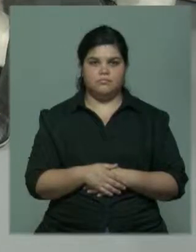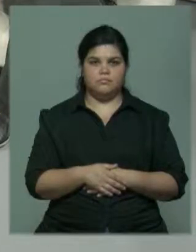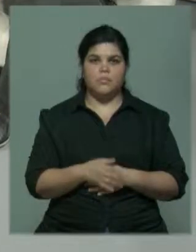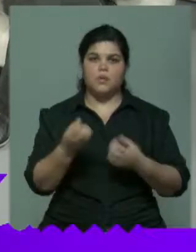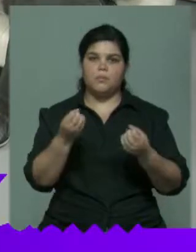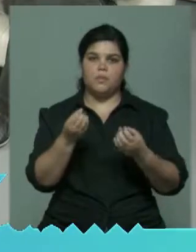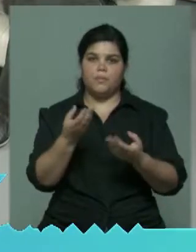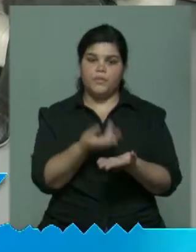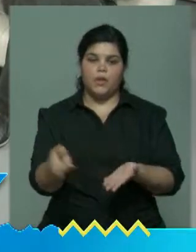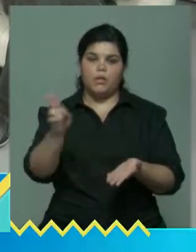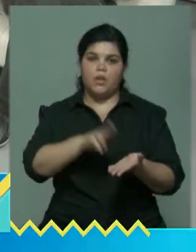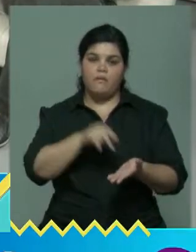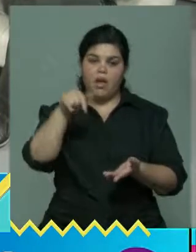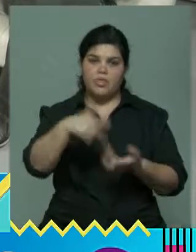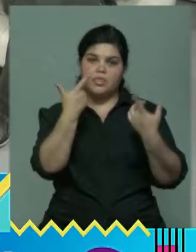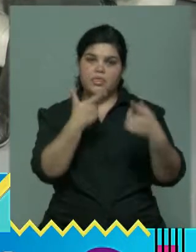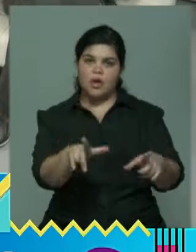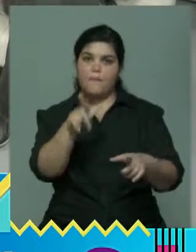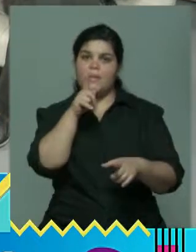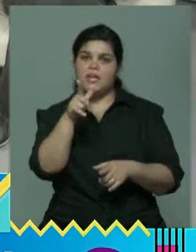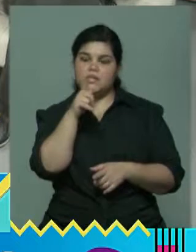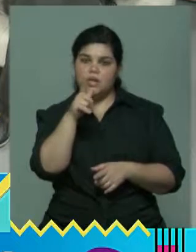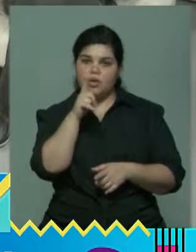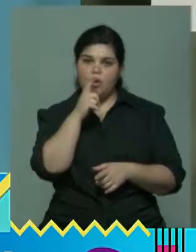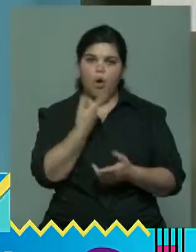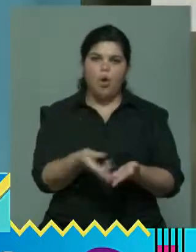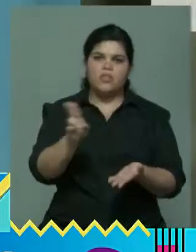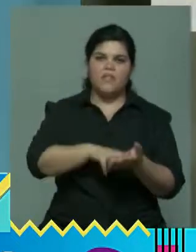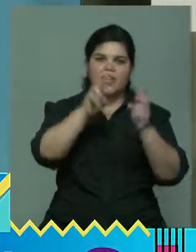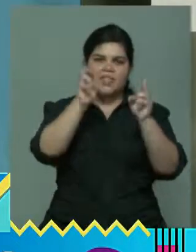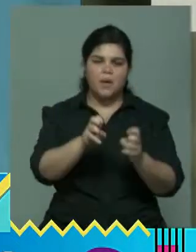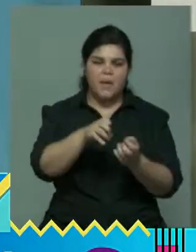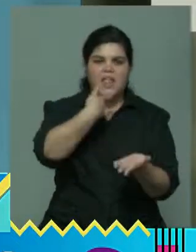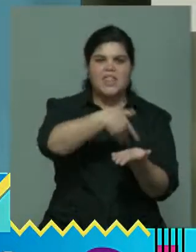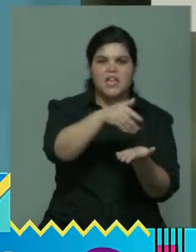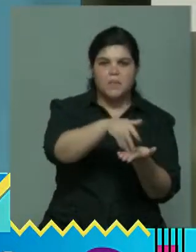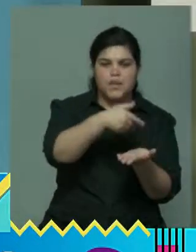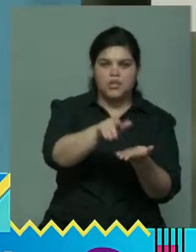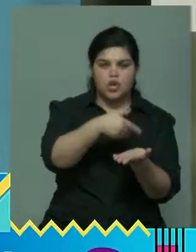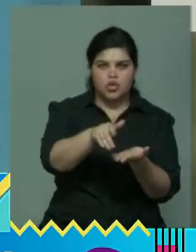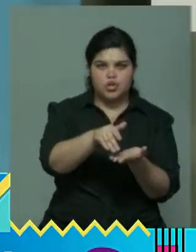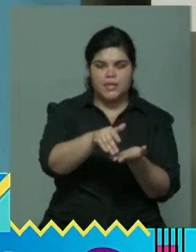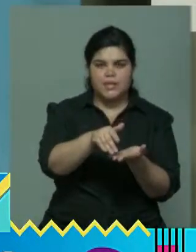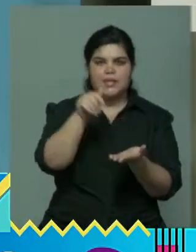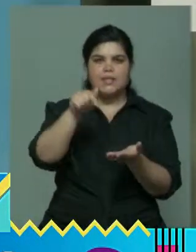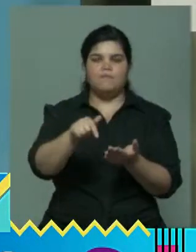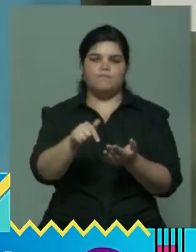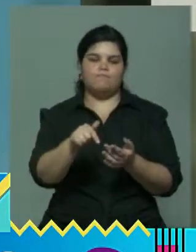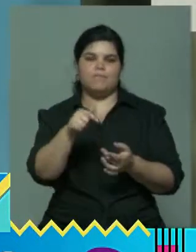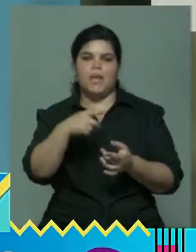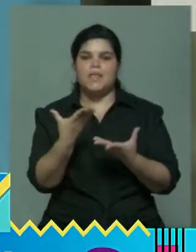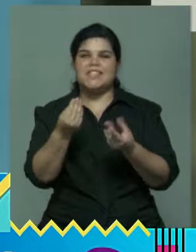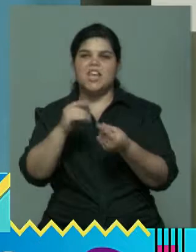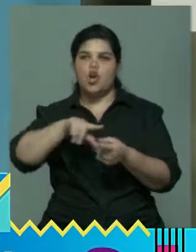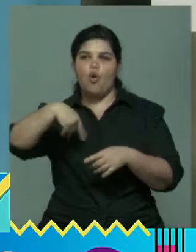Bien, una vez más planteando en Distintos Parecidos la temática de discriminación, xenofobia y racismo y que hay que tenerla siempre presente y ese es el objetivo,